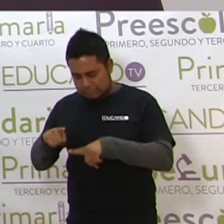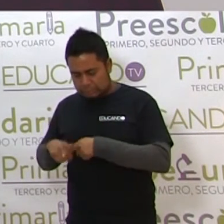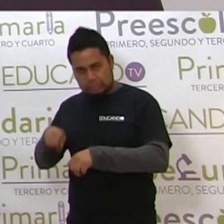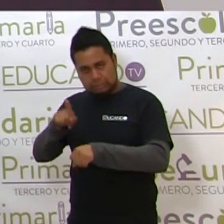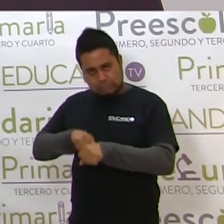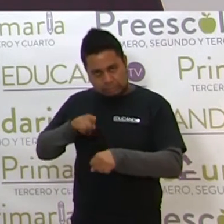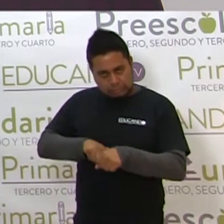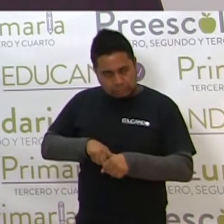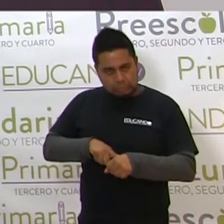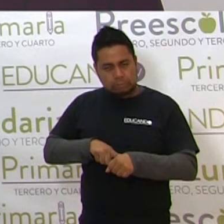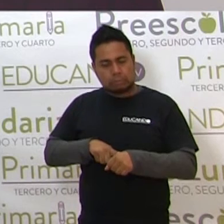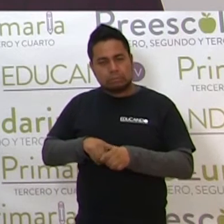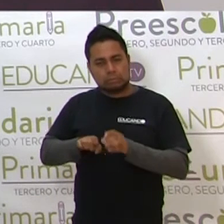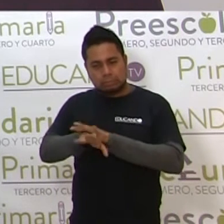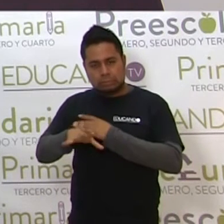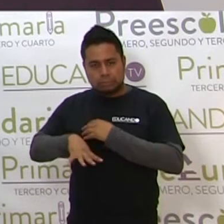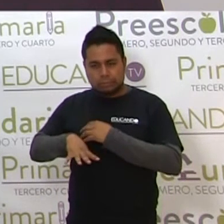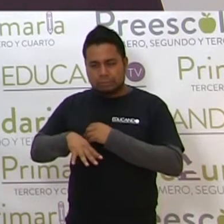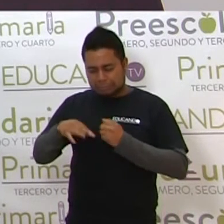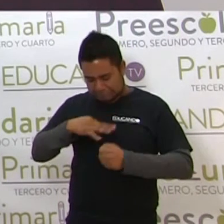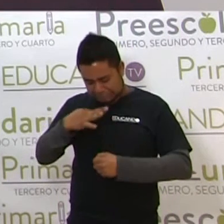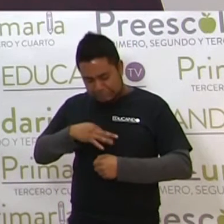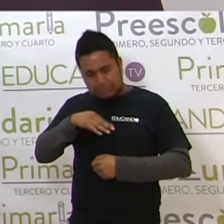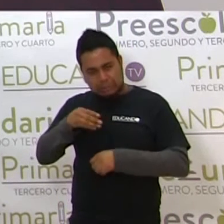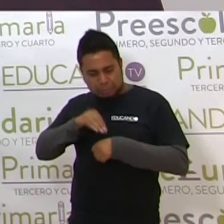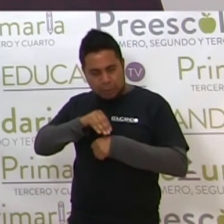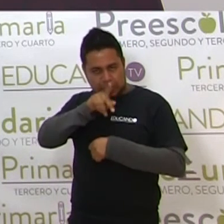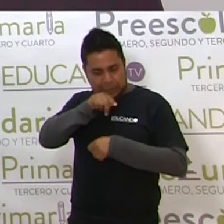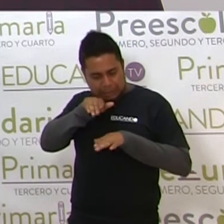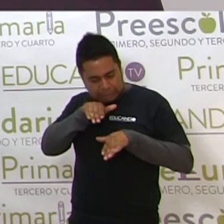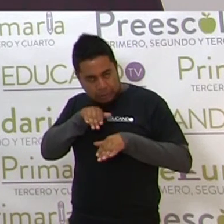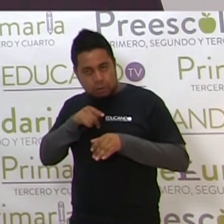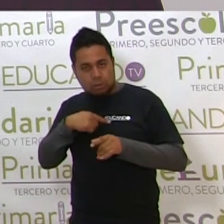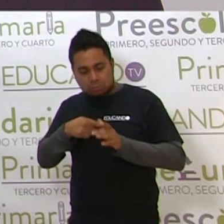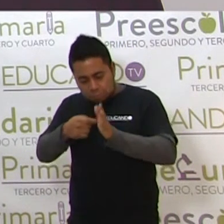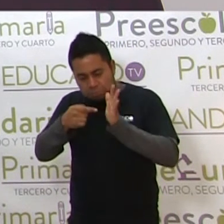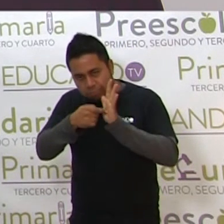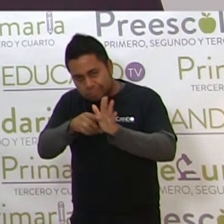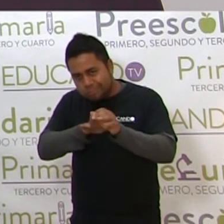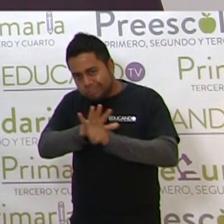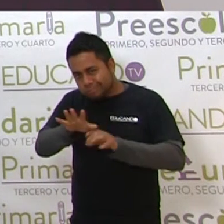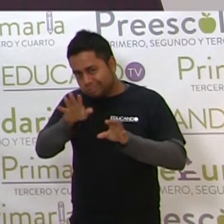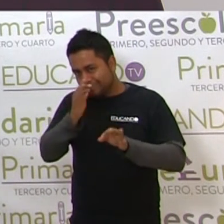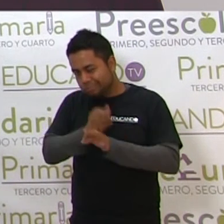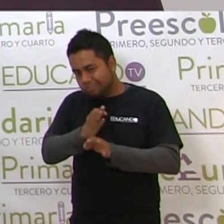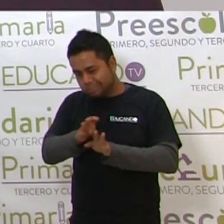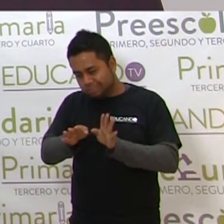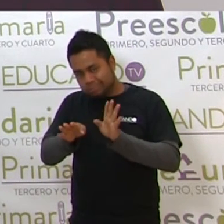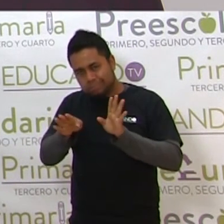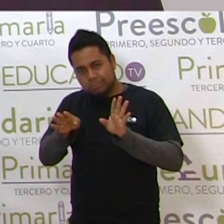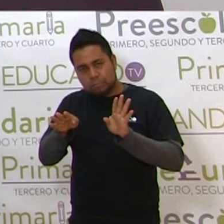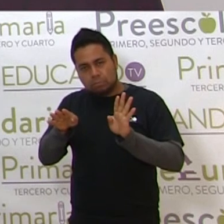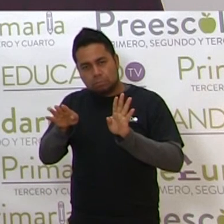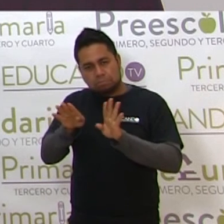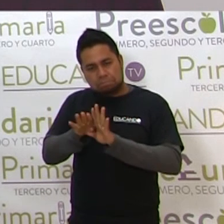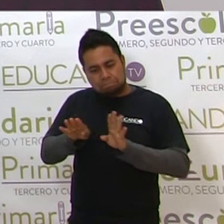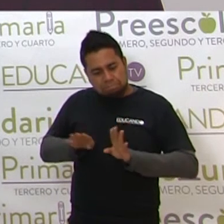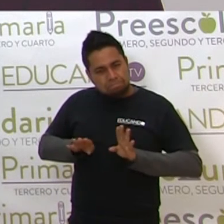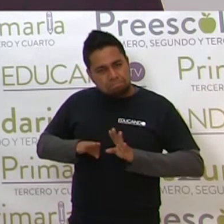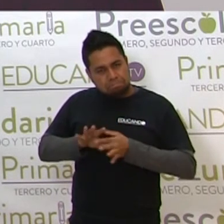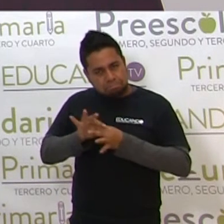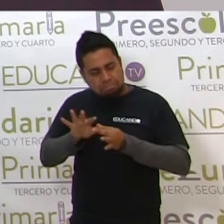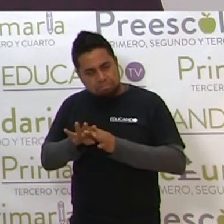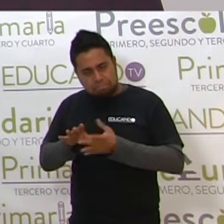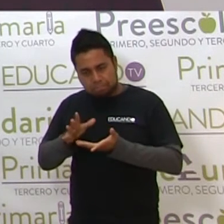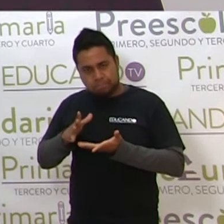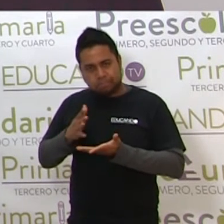hipiles que tienen pajaritos y demás cómo sería el wipil que estoy presentando en este momento me ayudas a decir es